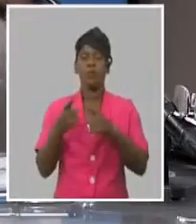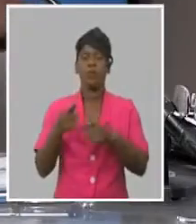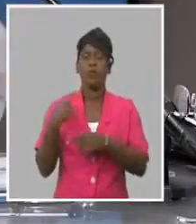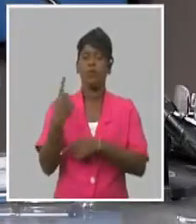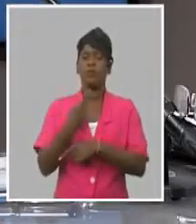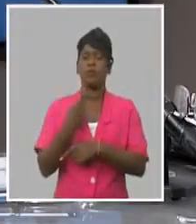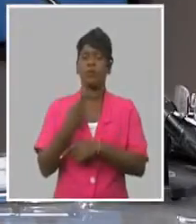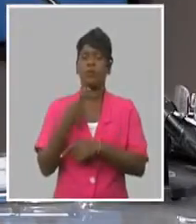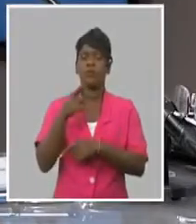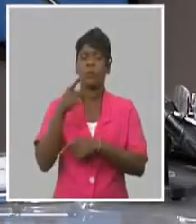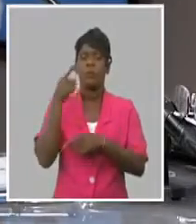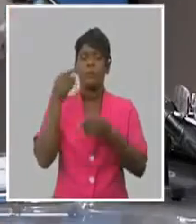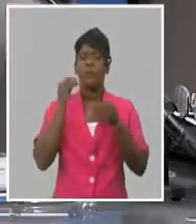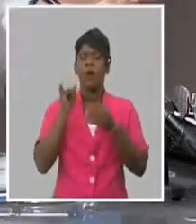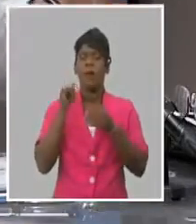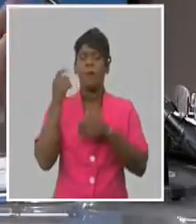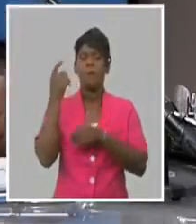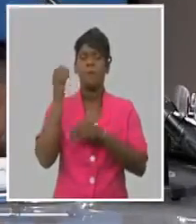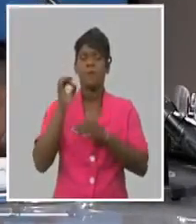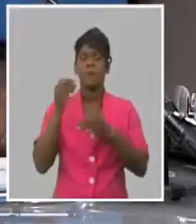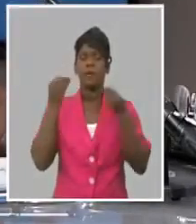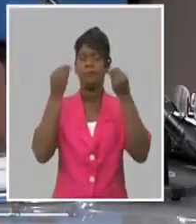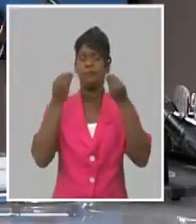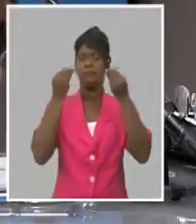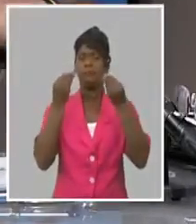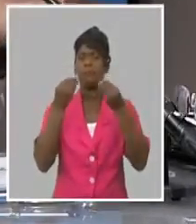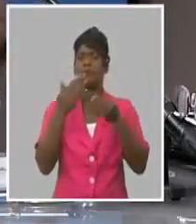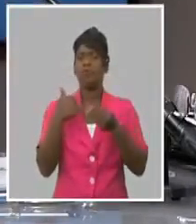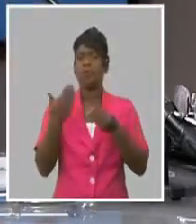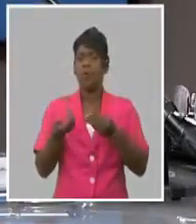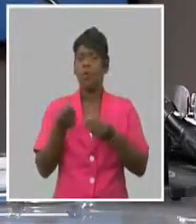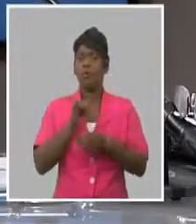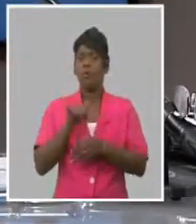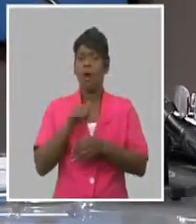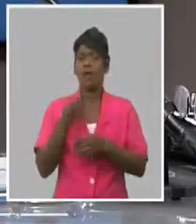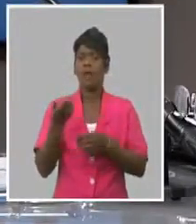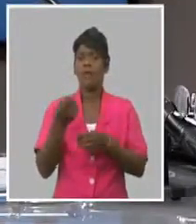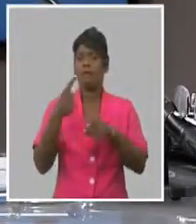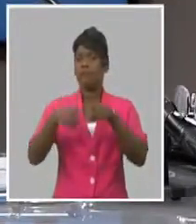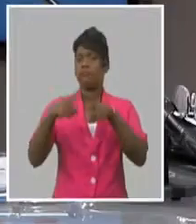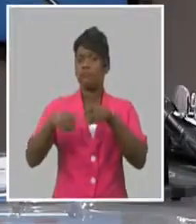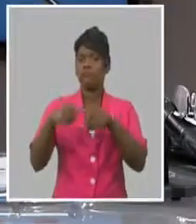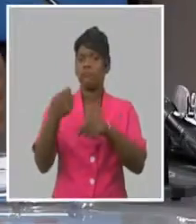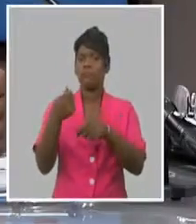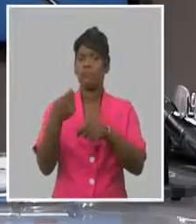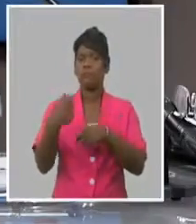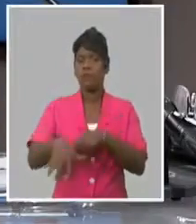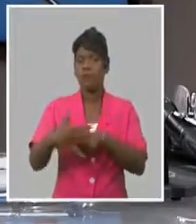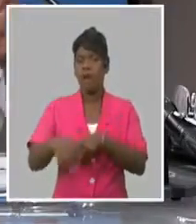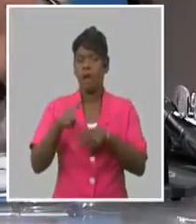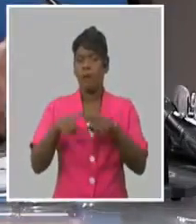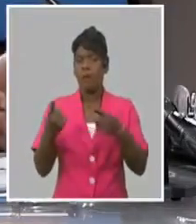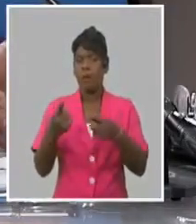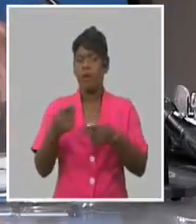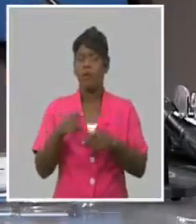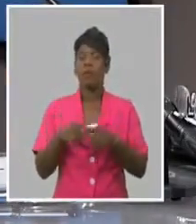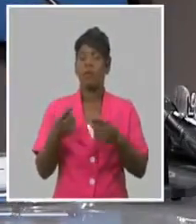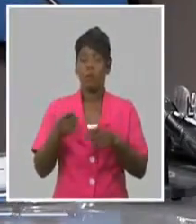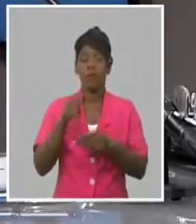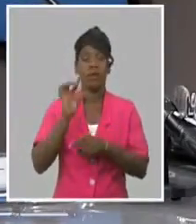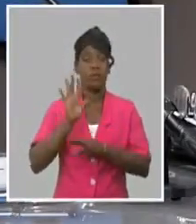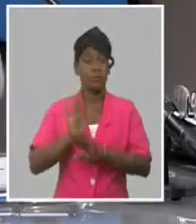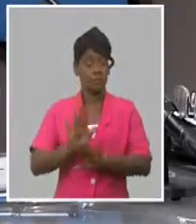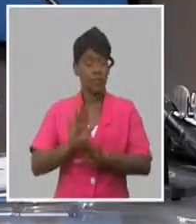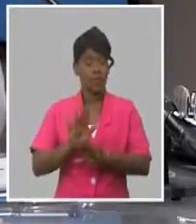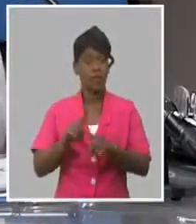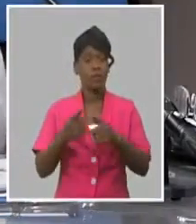usted le preocupa tanto la inflación mayorista? El crecimiento de los precios empresariales. Y yo siempre digo, oye, que al final esto siempre